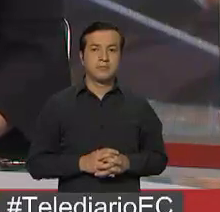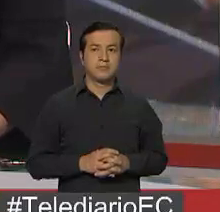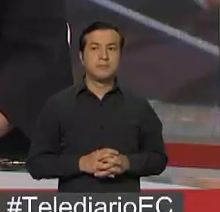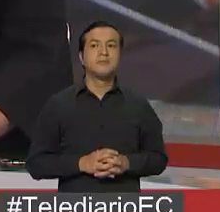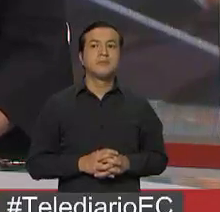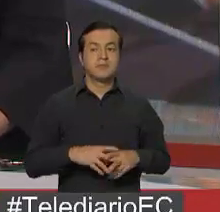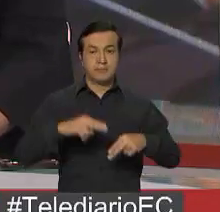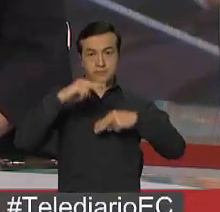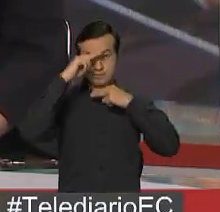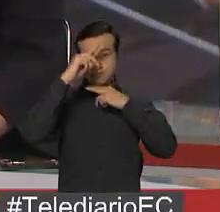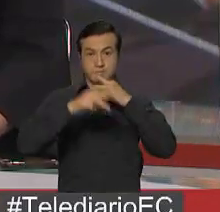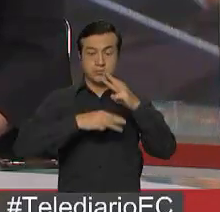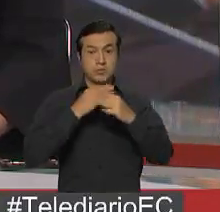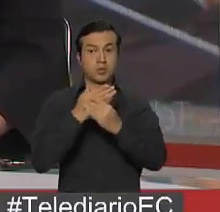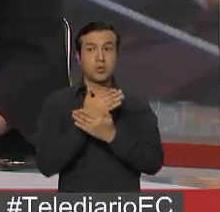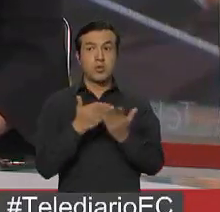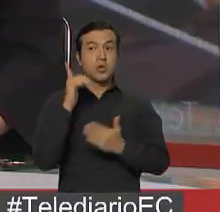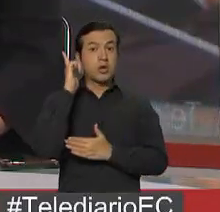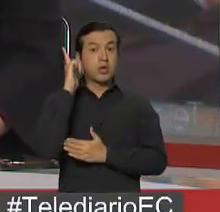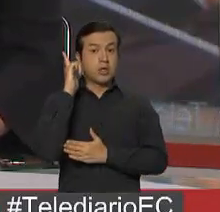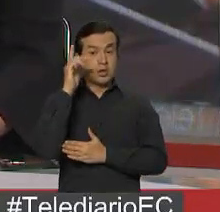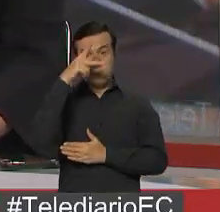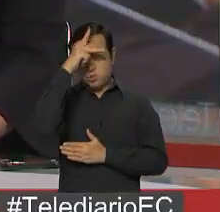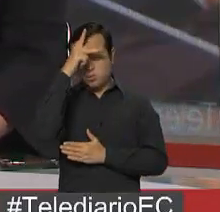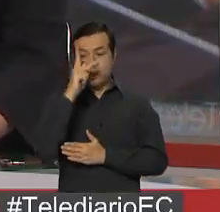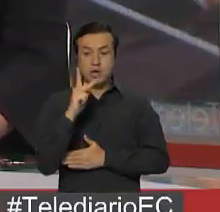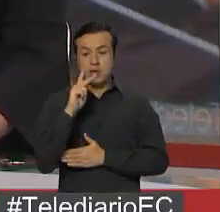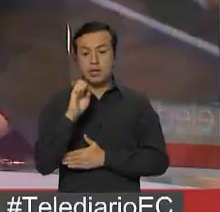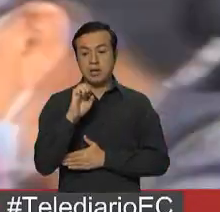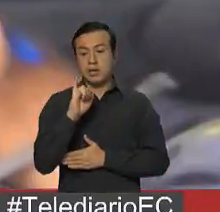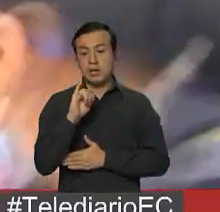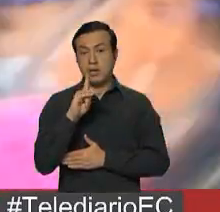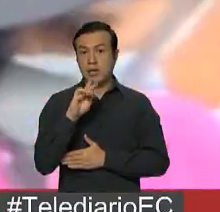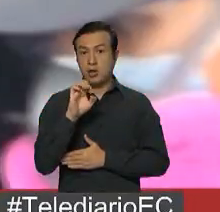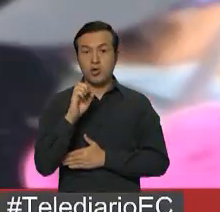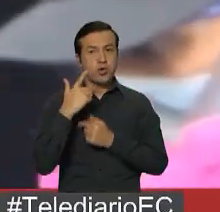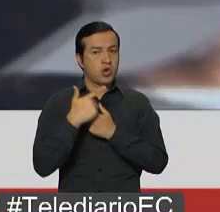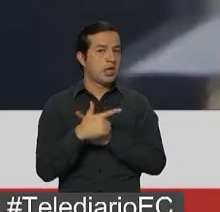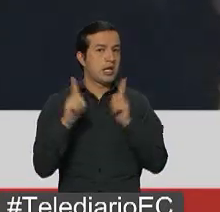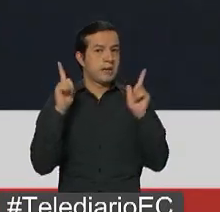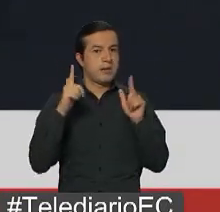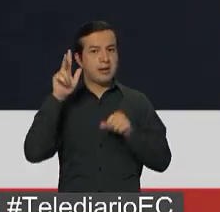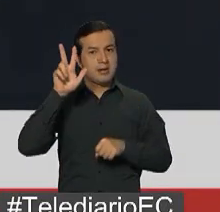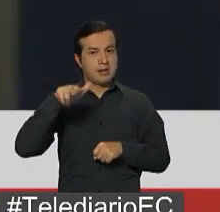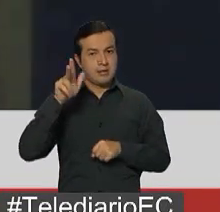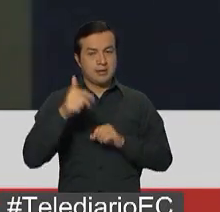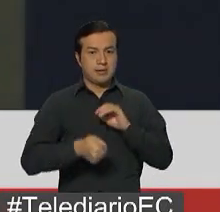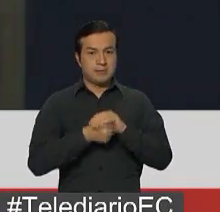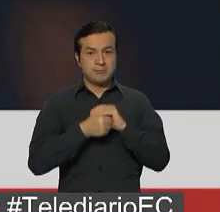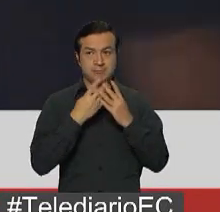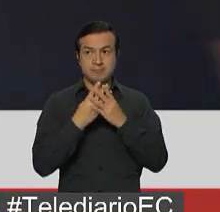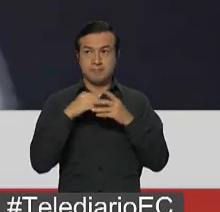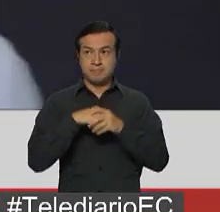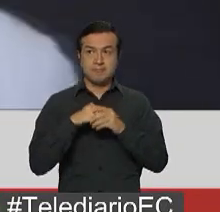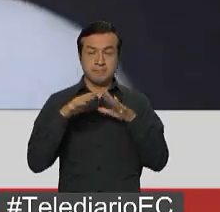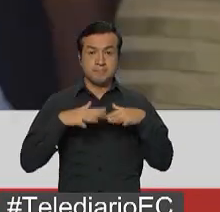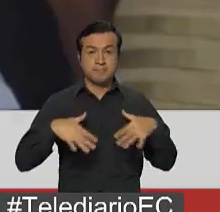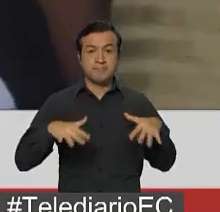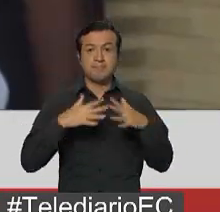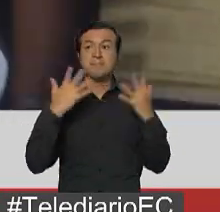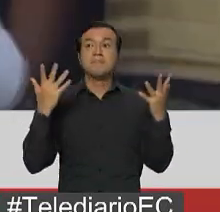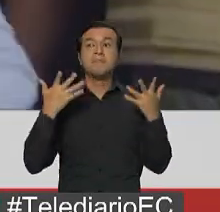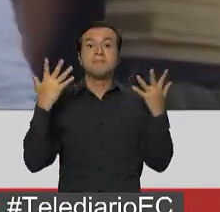en las noticias del mundo la líder opositora peruana keiko fujimori fue liberada tras tres meses de detención por el escándalo de la